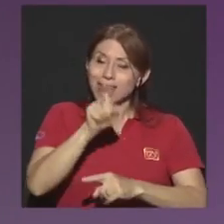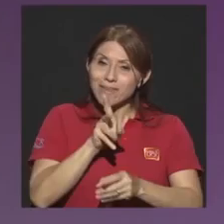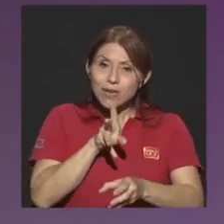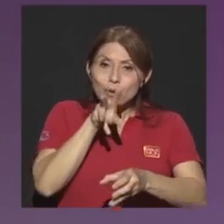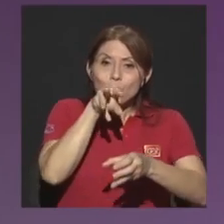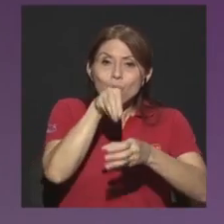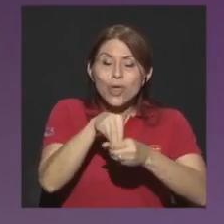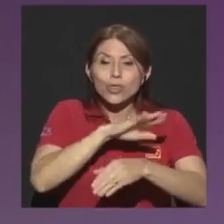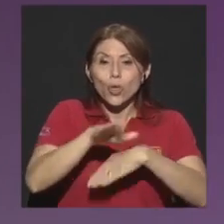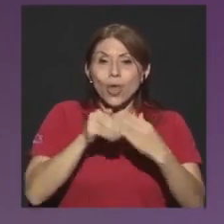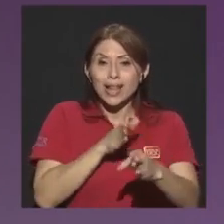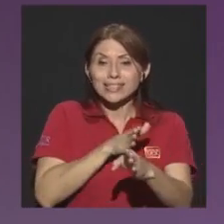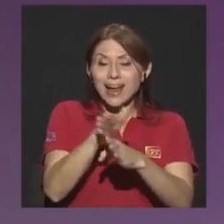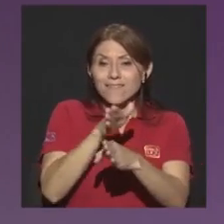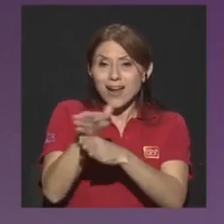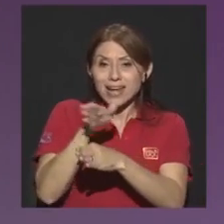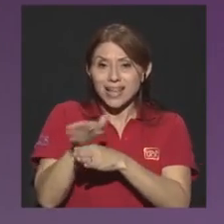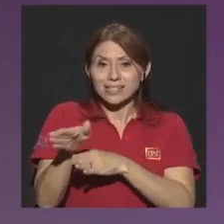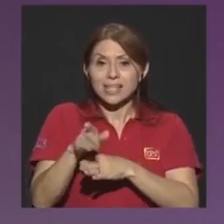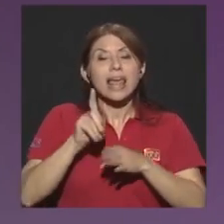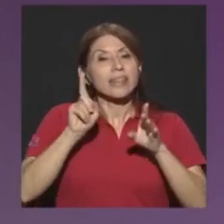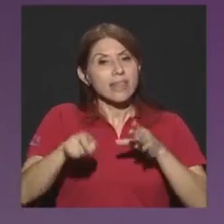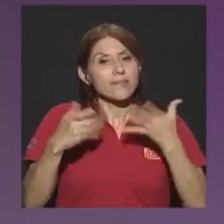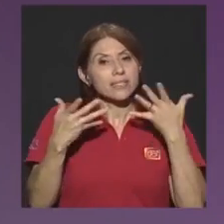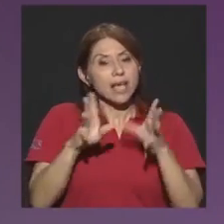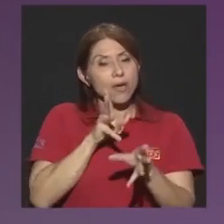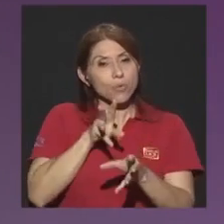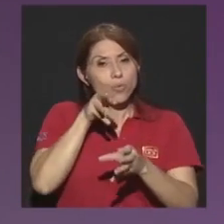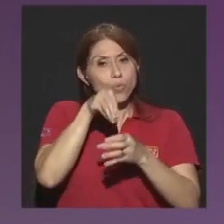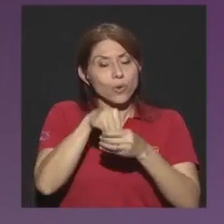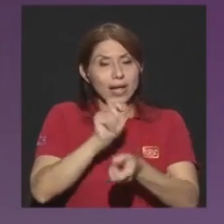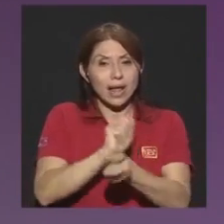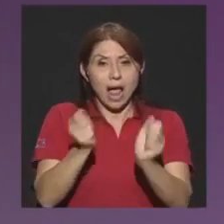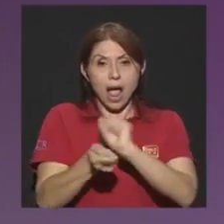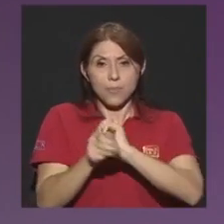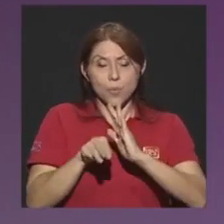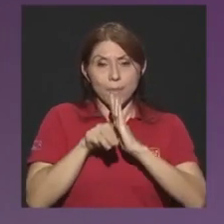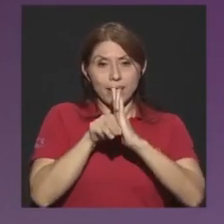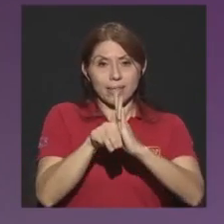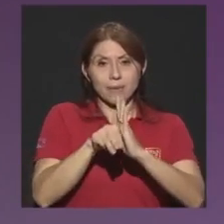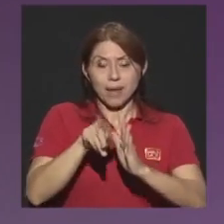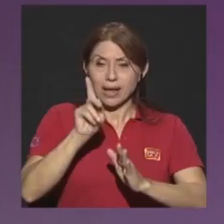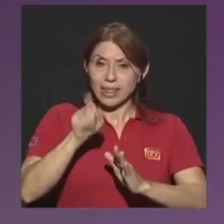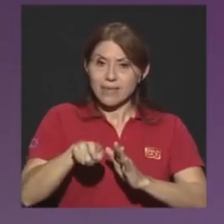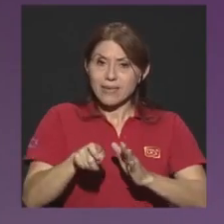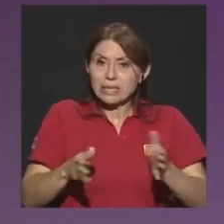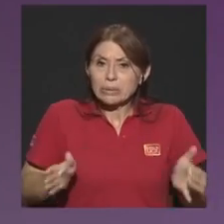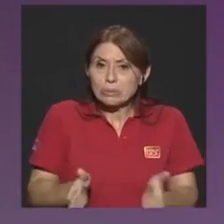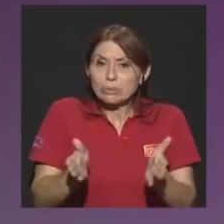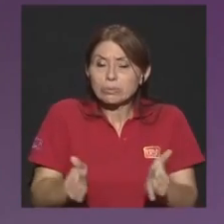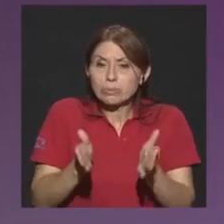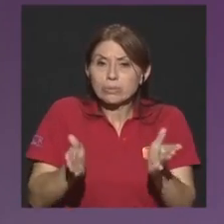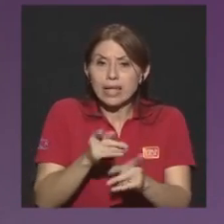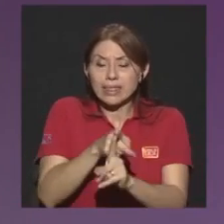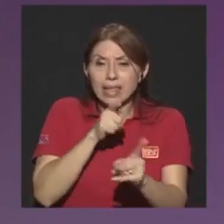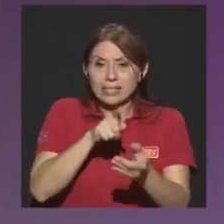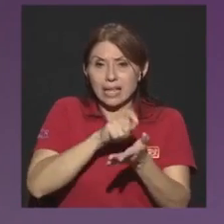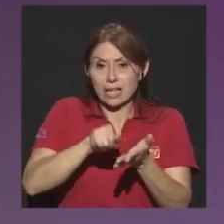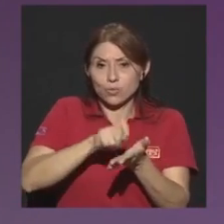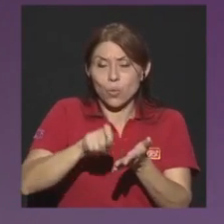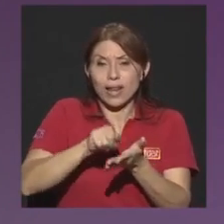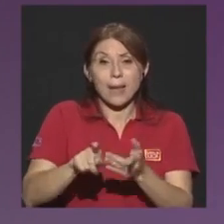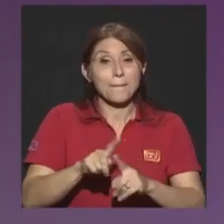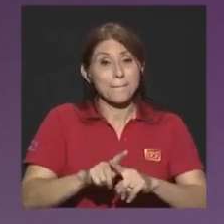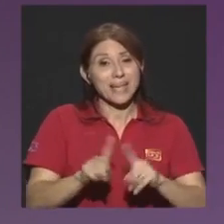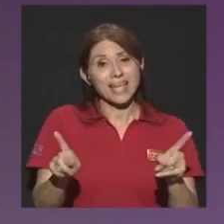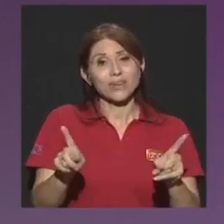parte del cambio de paradigma que se tiene que impulsar desde la educación básica, ¿verdad? Pero no,